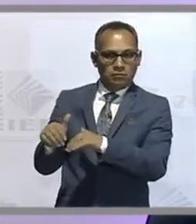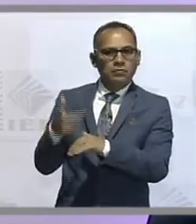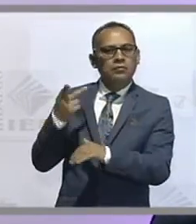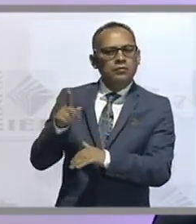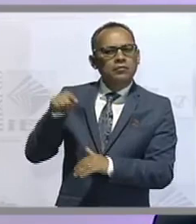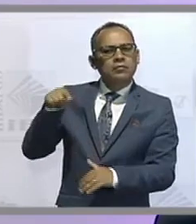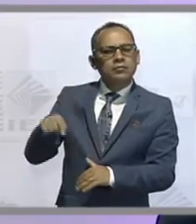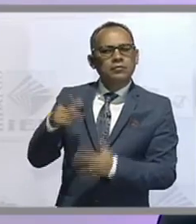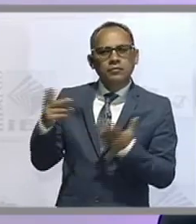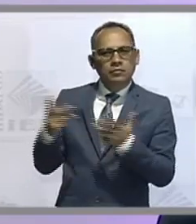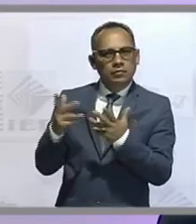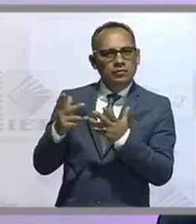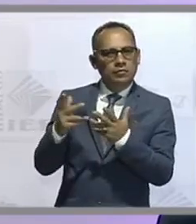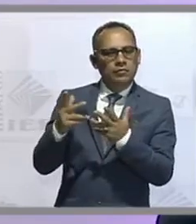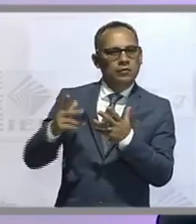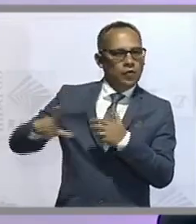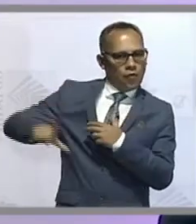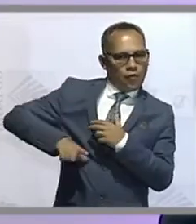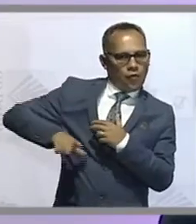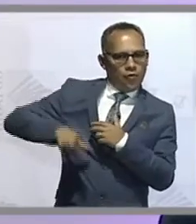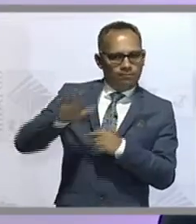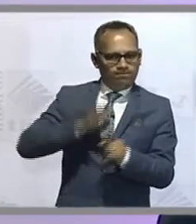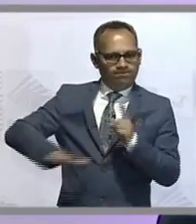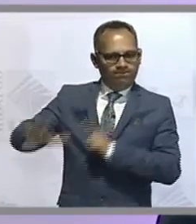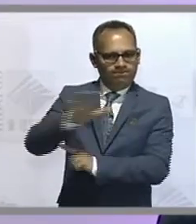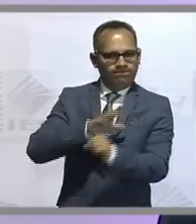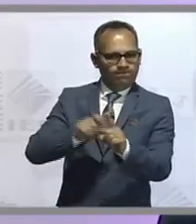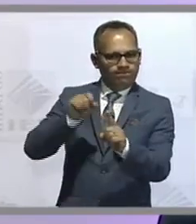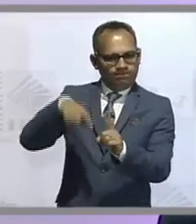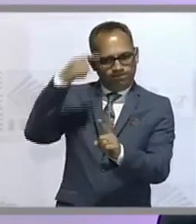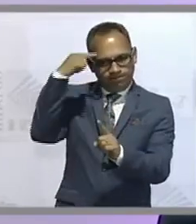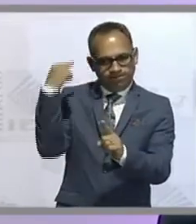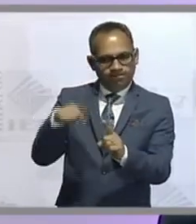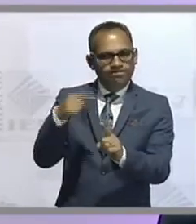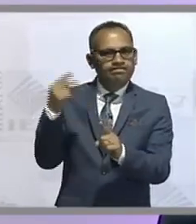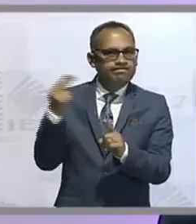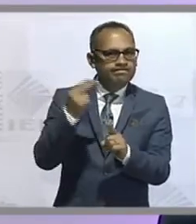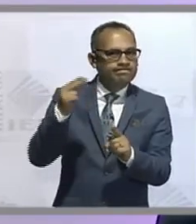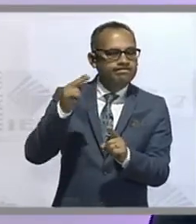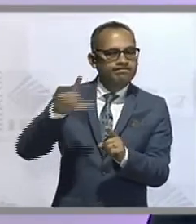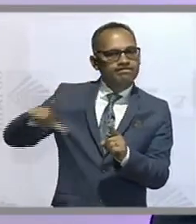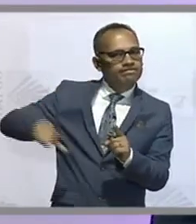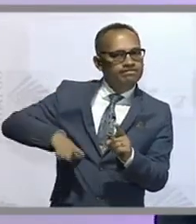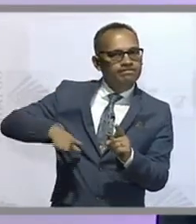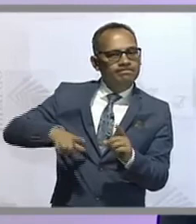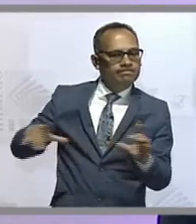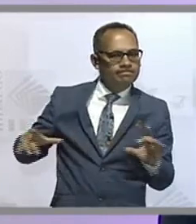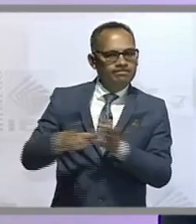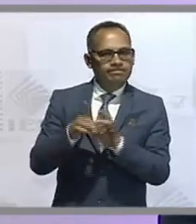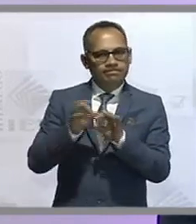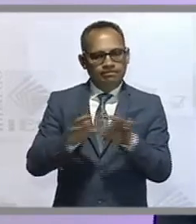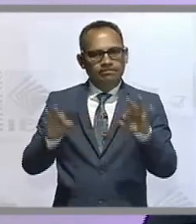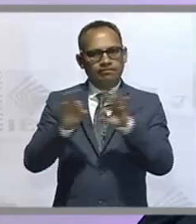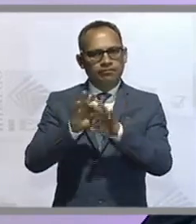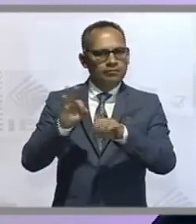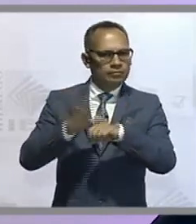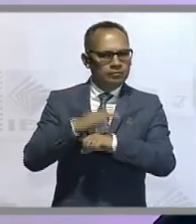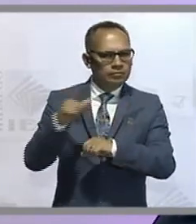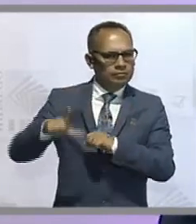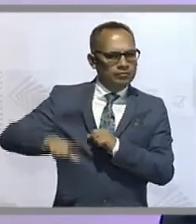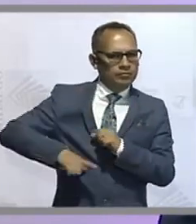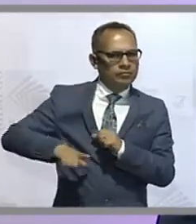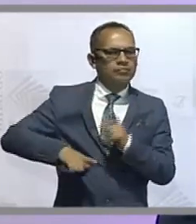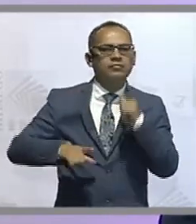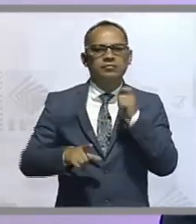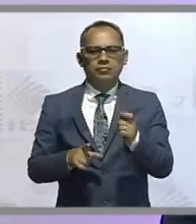hacer el gobierno en el espacio en donde se necesita el gobierno porque un gobierno no es el que está atrás